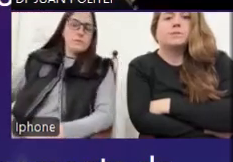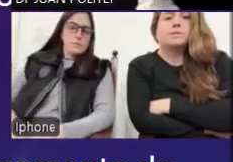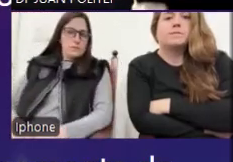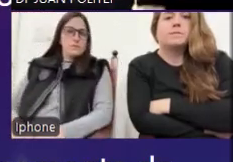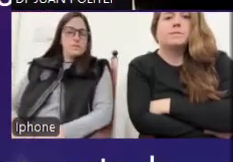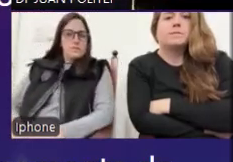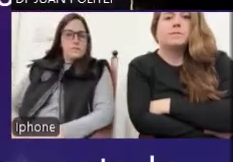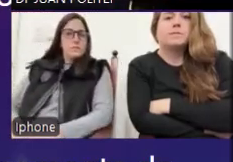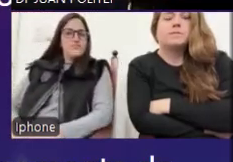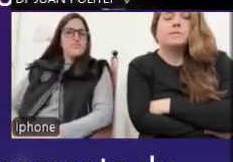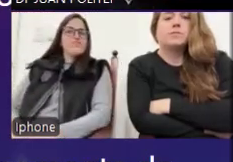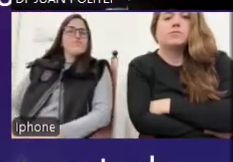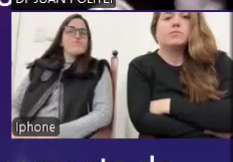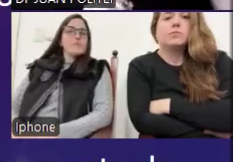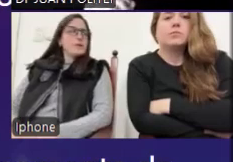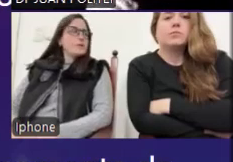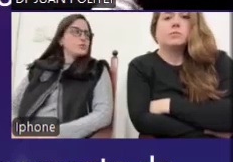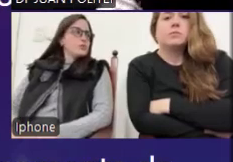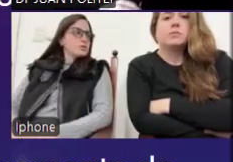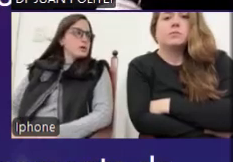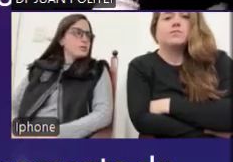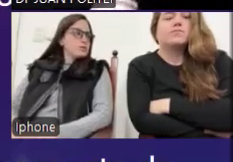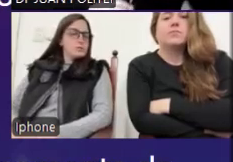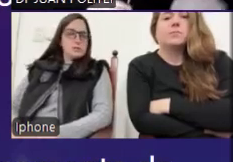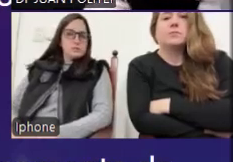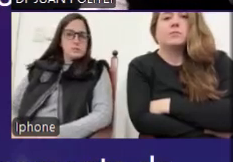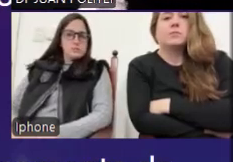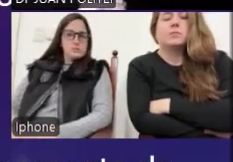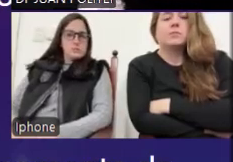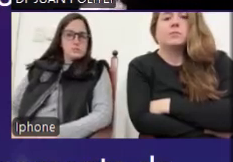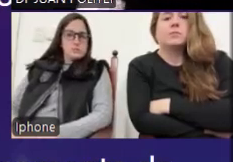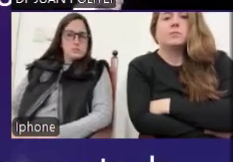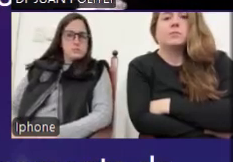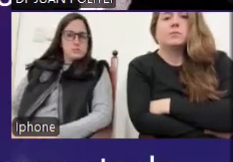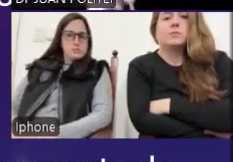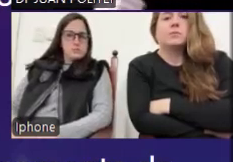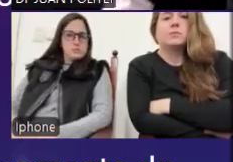un tratamiento. Ahora, si están en tratamiento hace